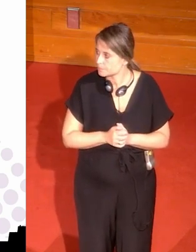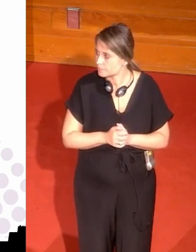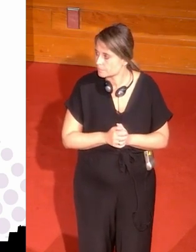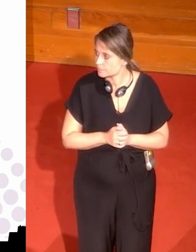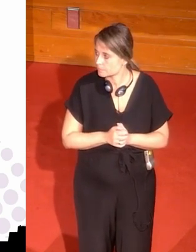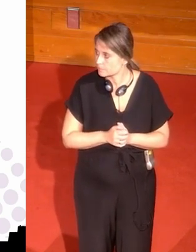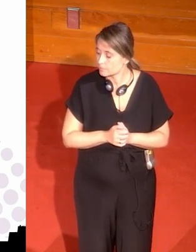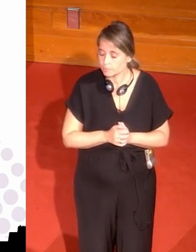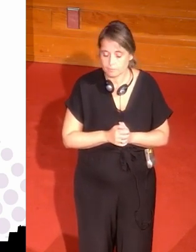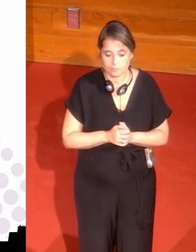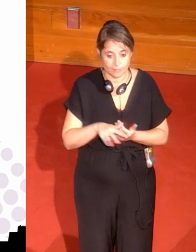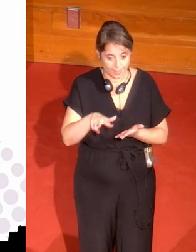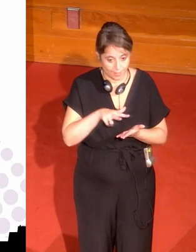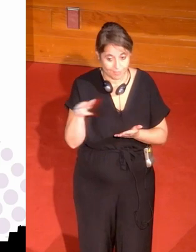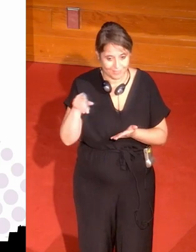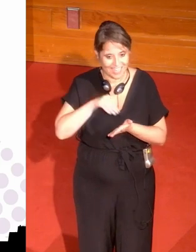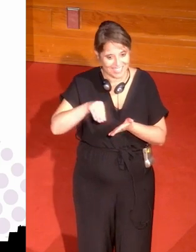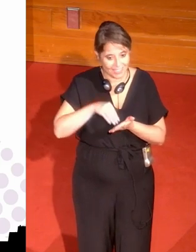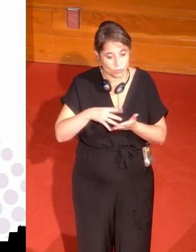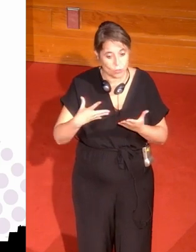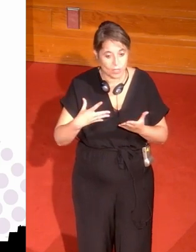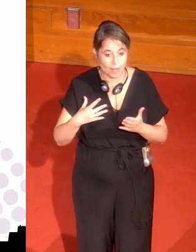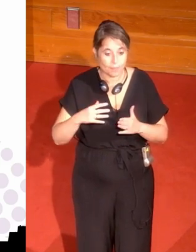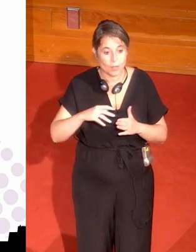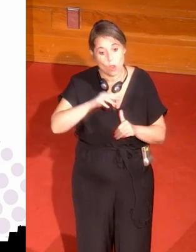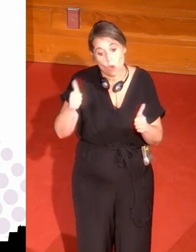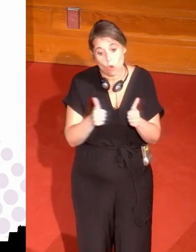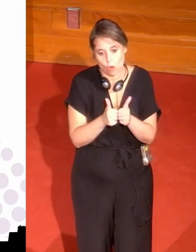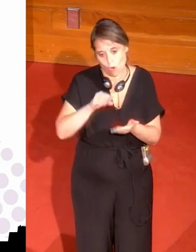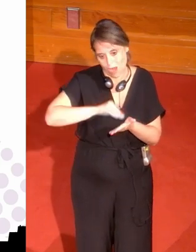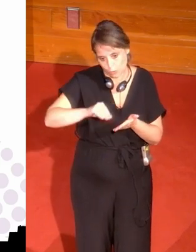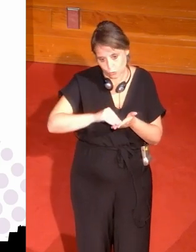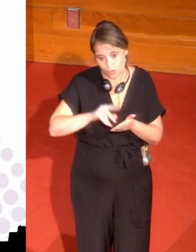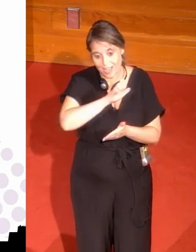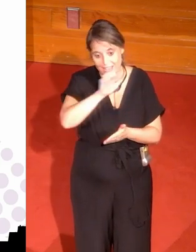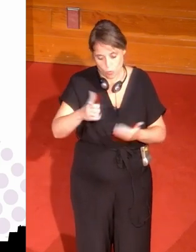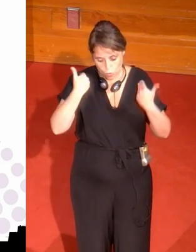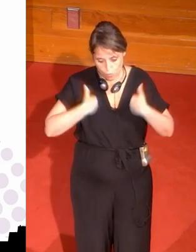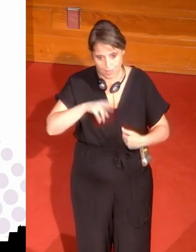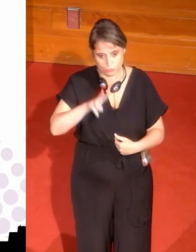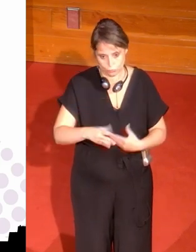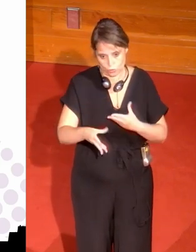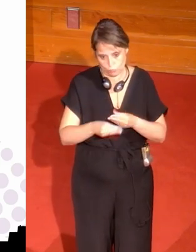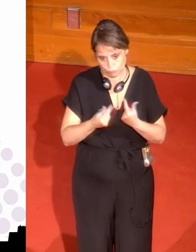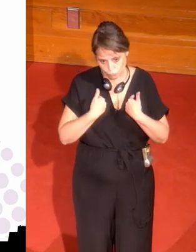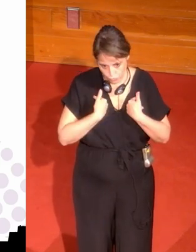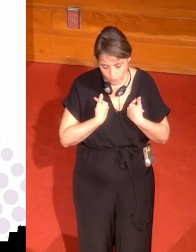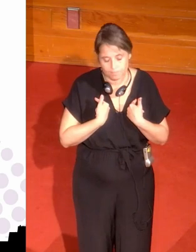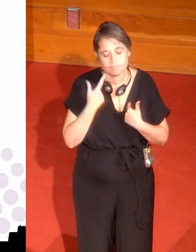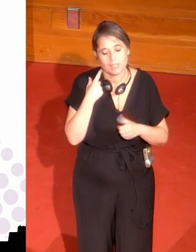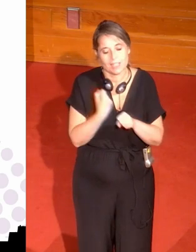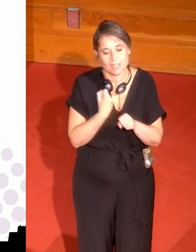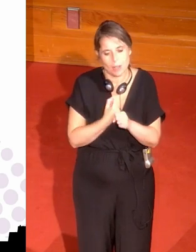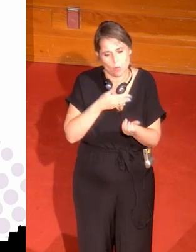idat decía que como escritora es coautora de Europa soy yo junto con el corresponsal Pablo Rodríguez suances este